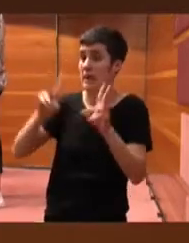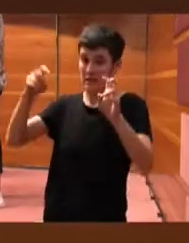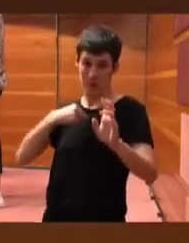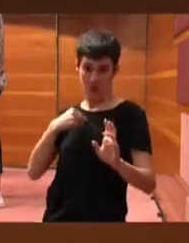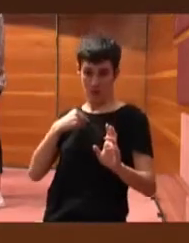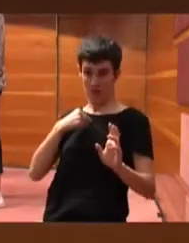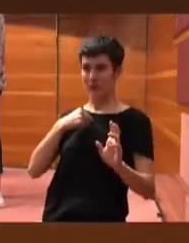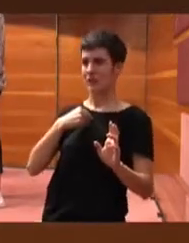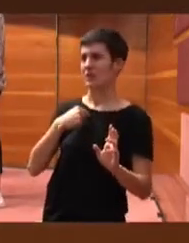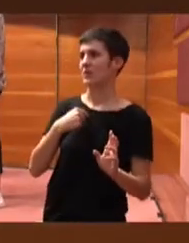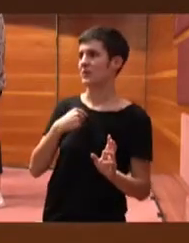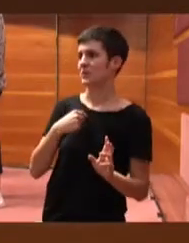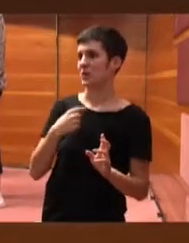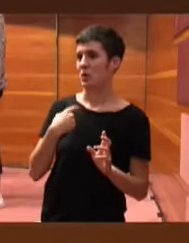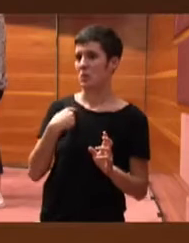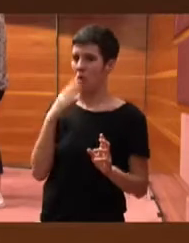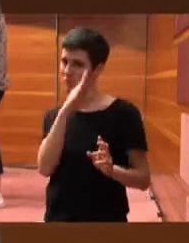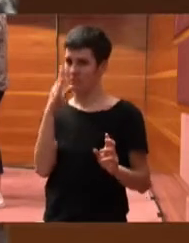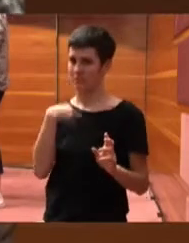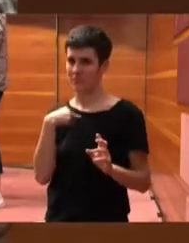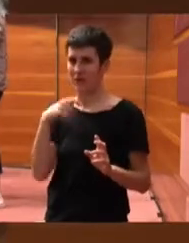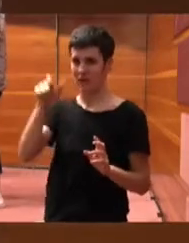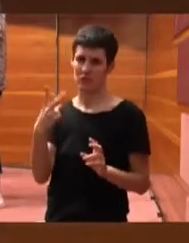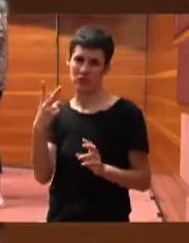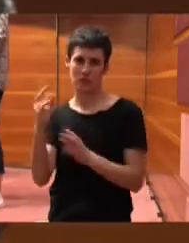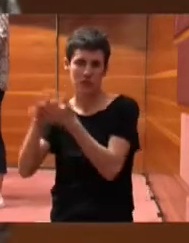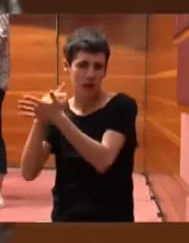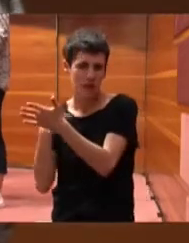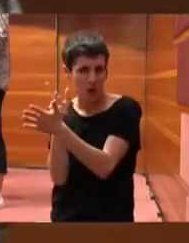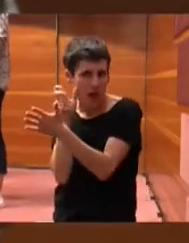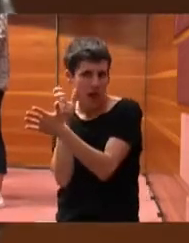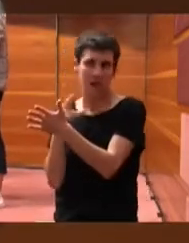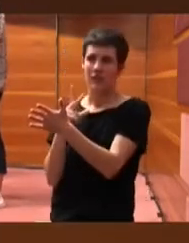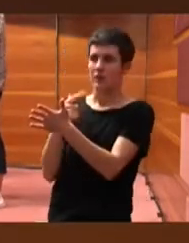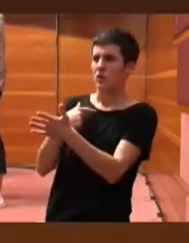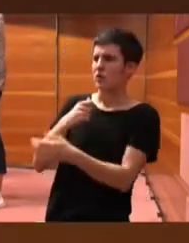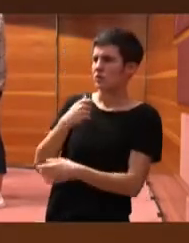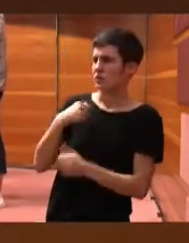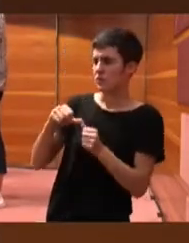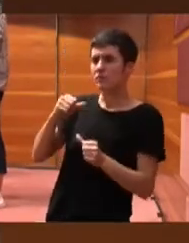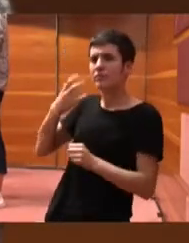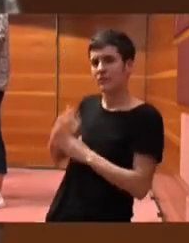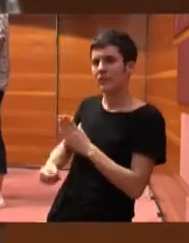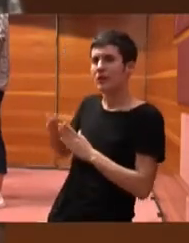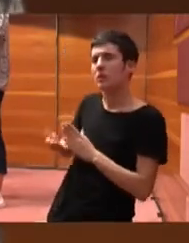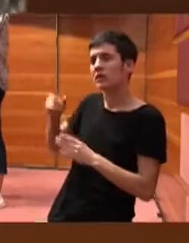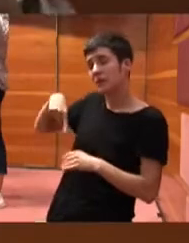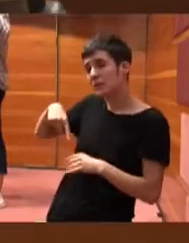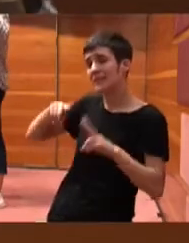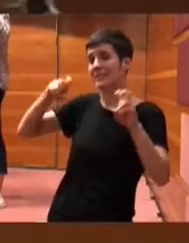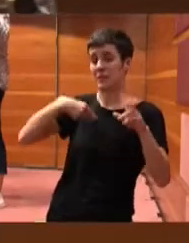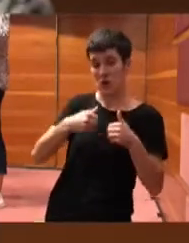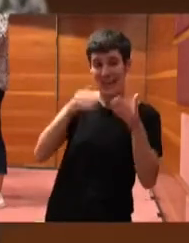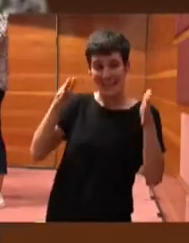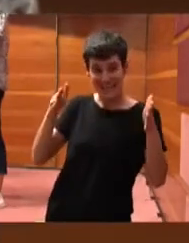eso me encanta la escucha activa, porque no es el canal. Ese fue también uno de los mayores errores que yo cometí con Irekia, y fue, yo abrí